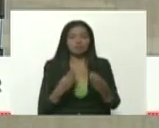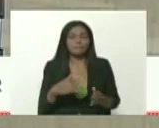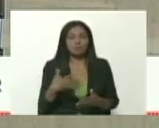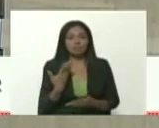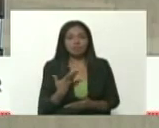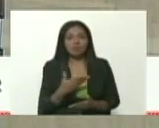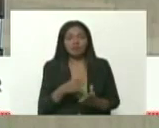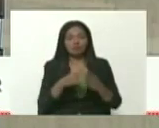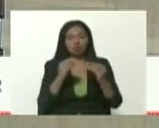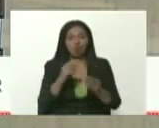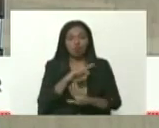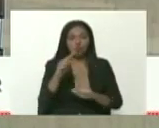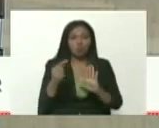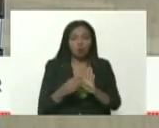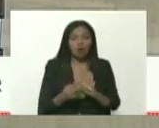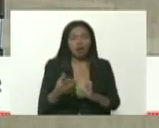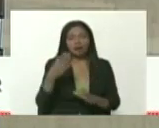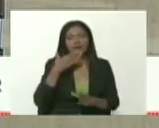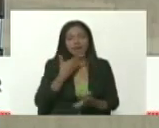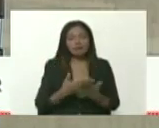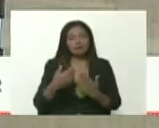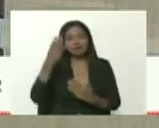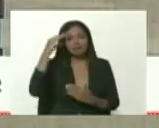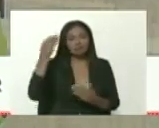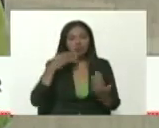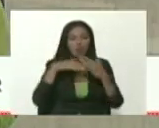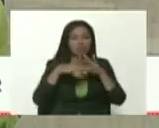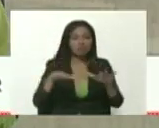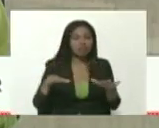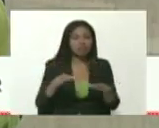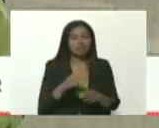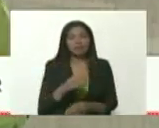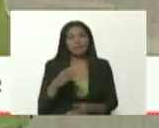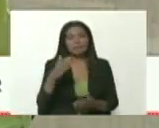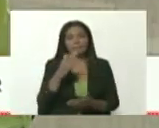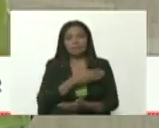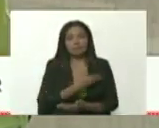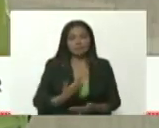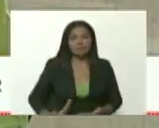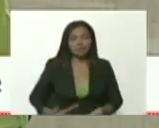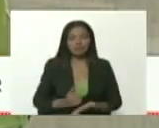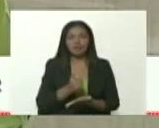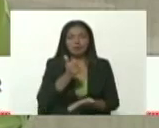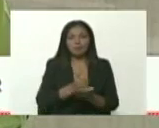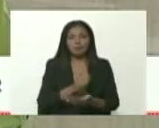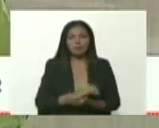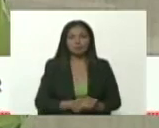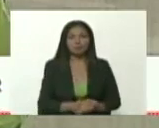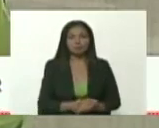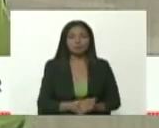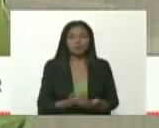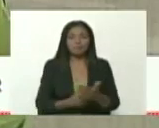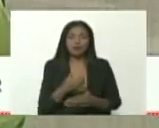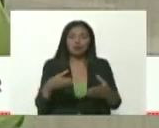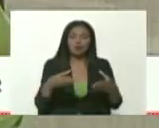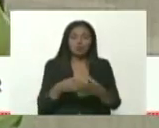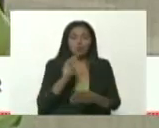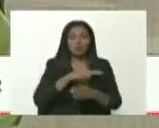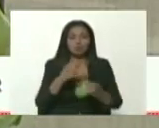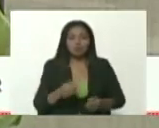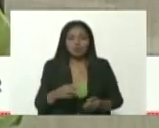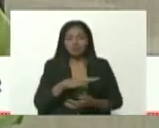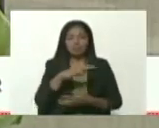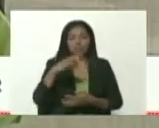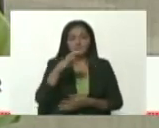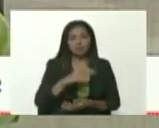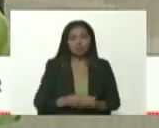todo esto. Gracias, Dios los bendiga grandemente, presidente, amén. Somos más que un partido, somos una fuerza